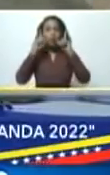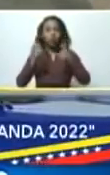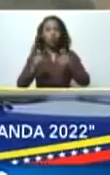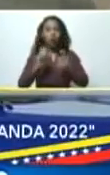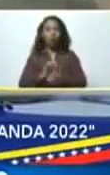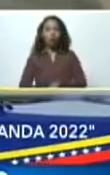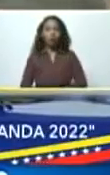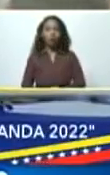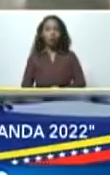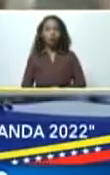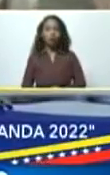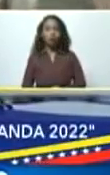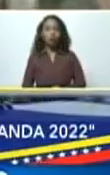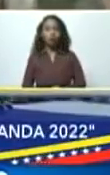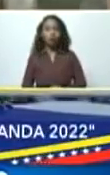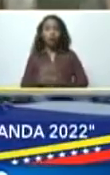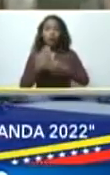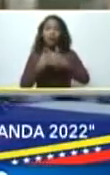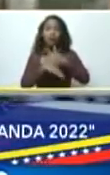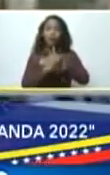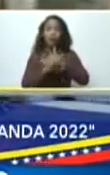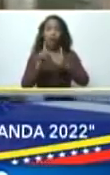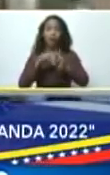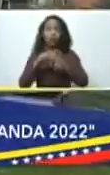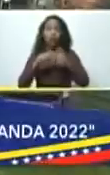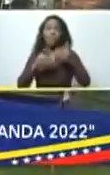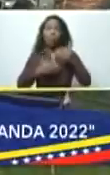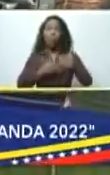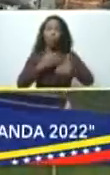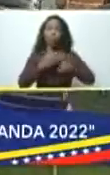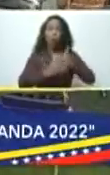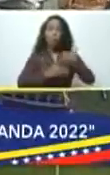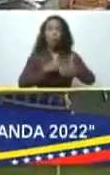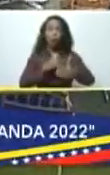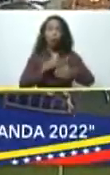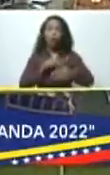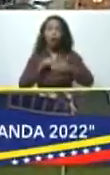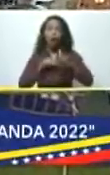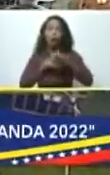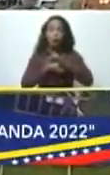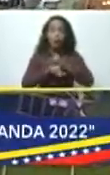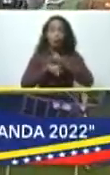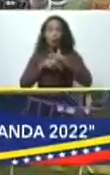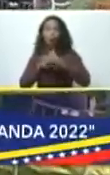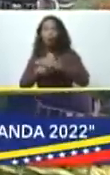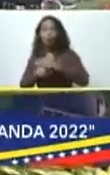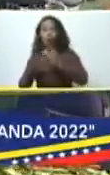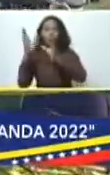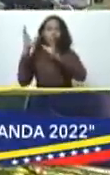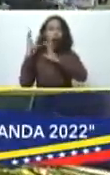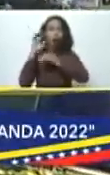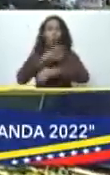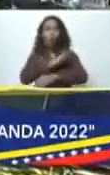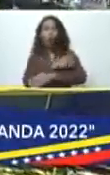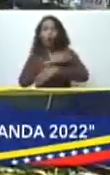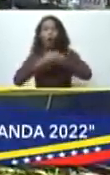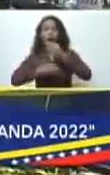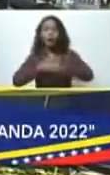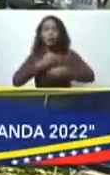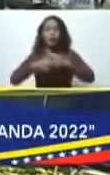profesionalmente, y que vayan entonces poco a poco accediendo a los puestos de poder para hacer la